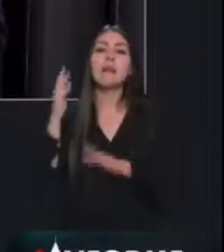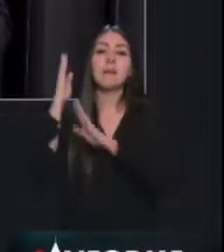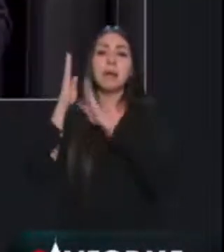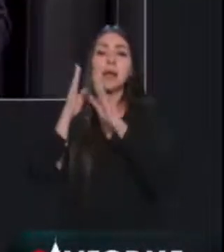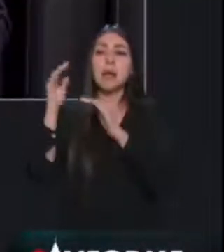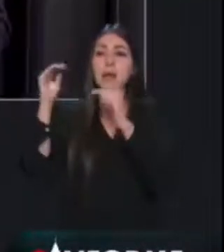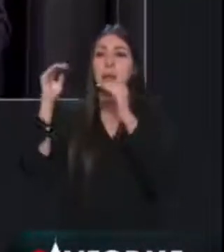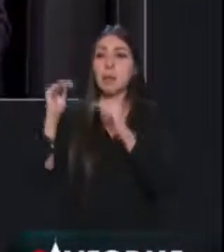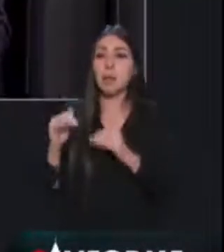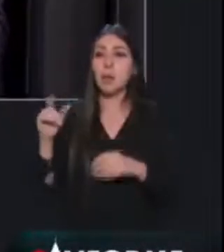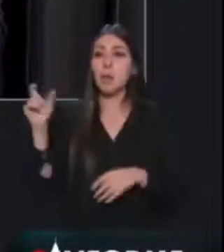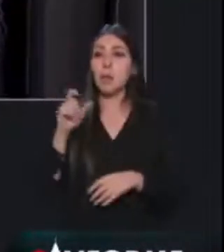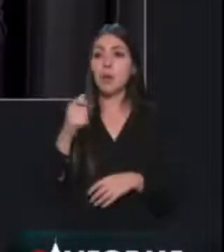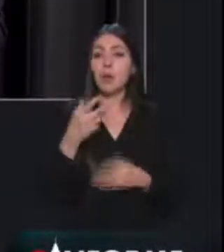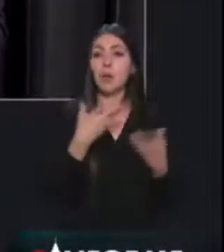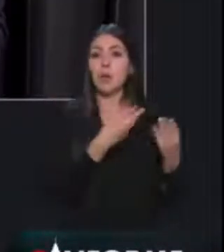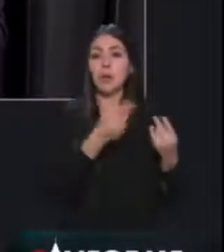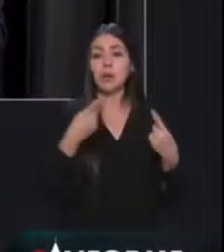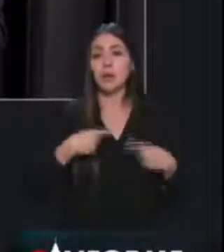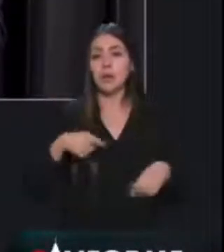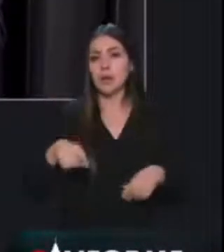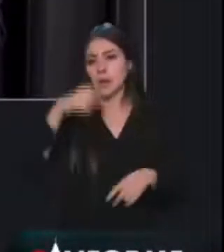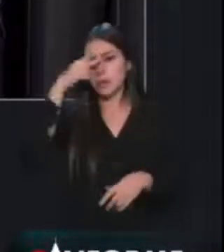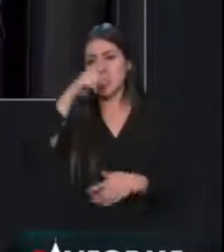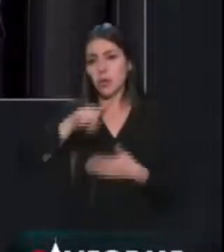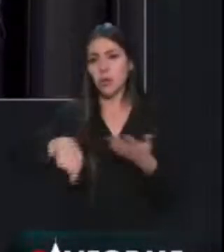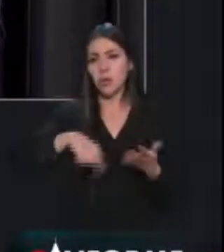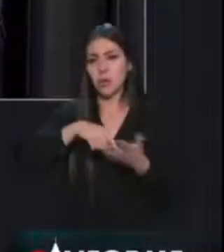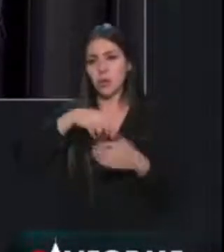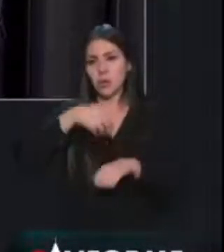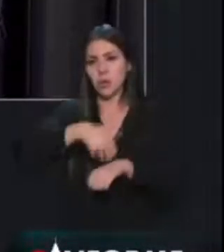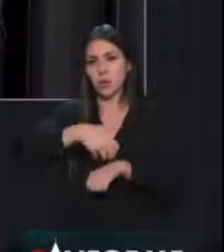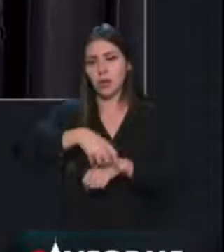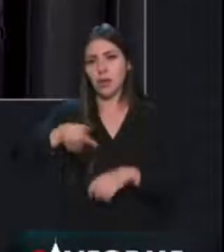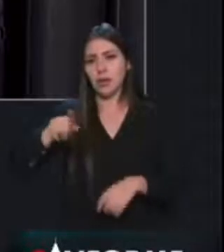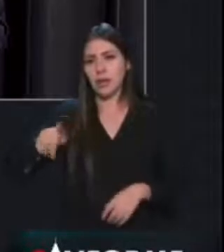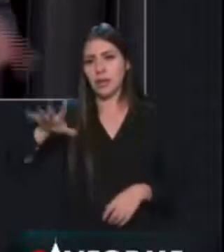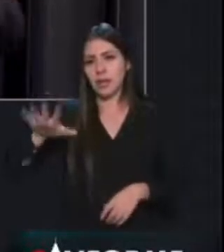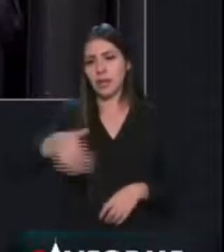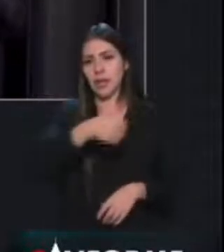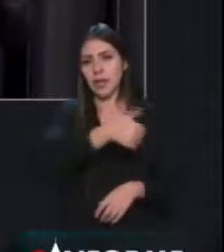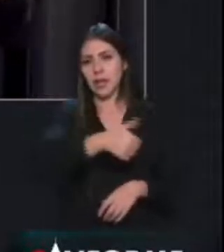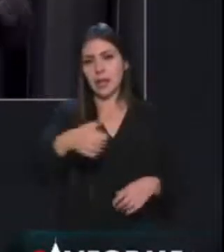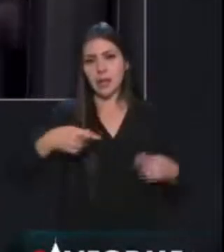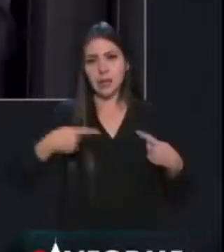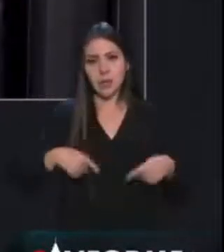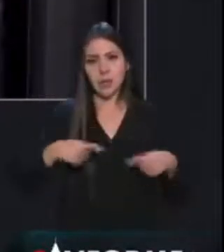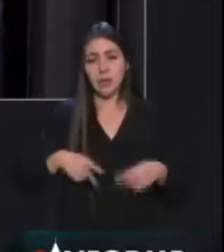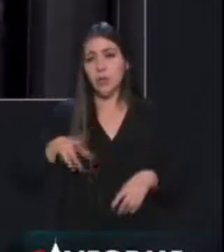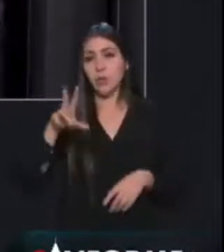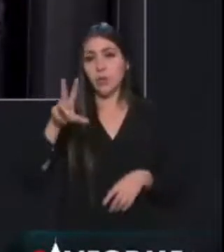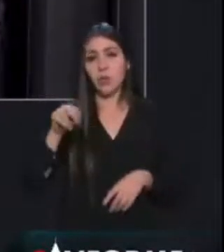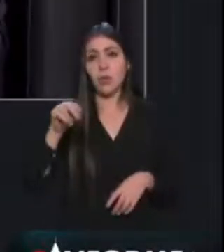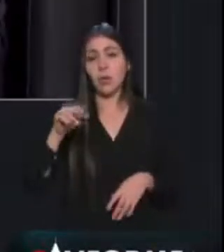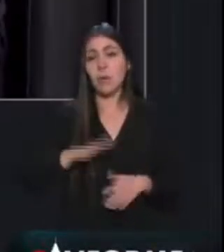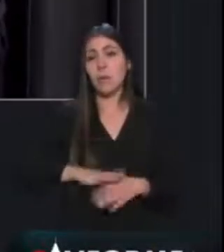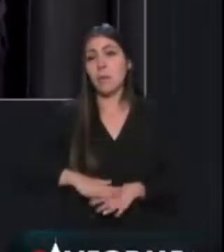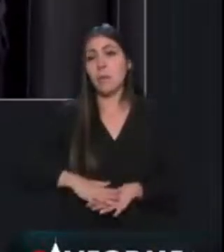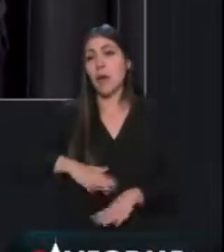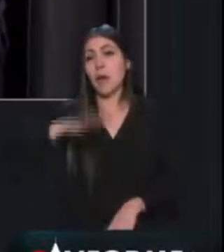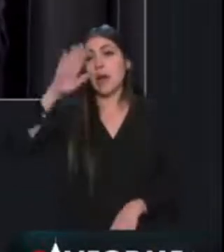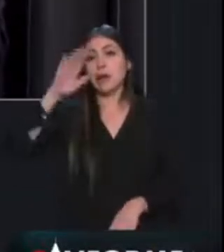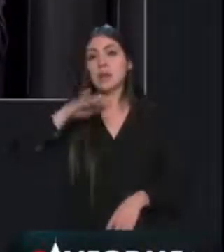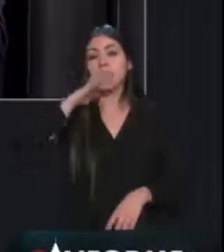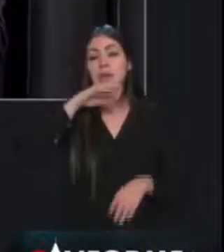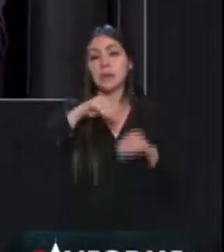ya cuando los dividimos entre su población, México ocupa el lugar 75 por cápita. No somos los grandes contaminadores de este